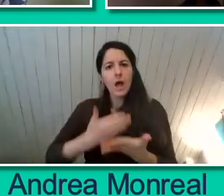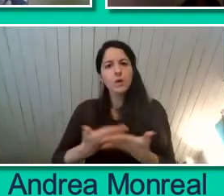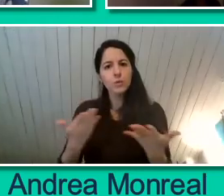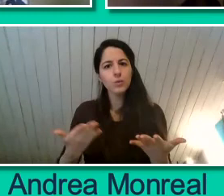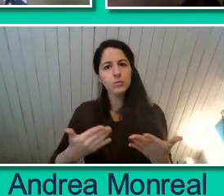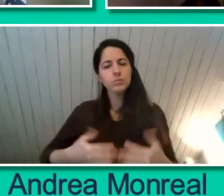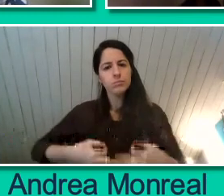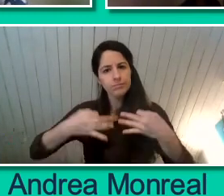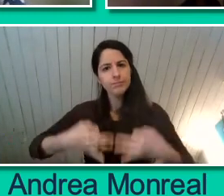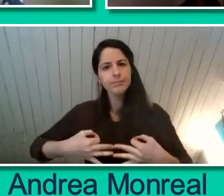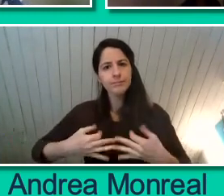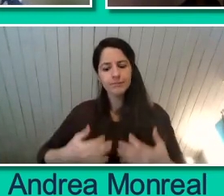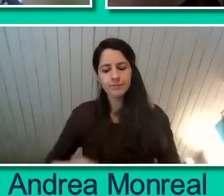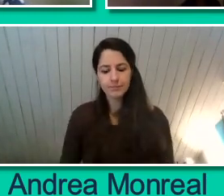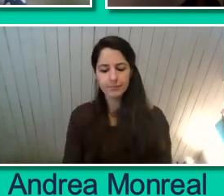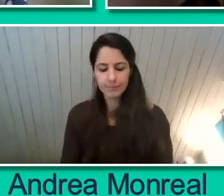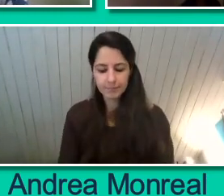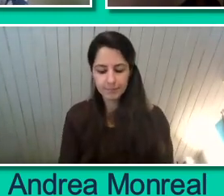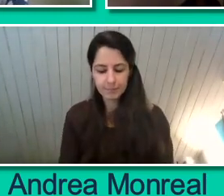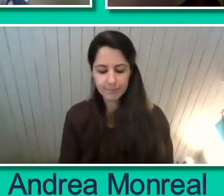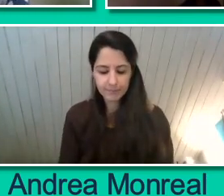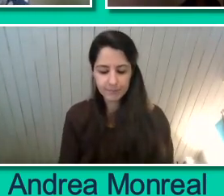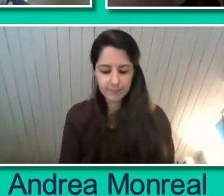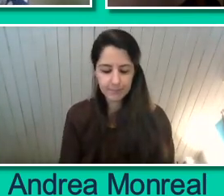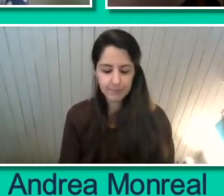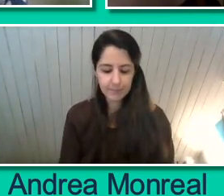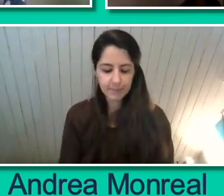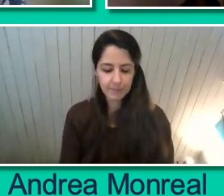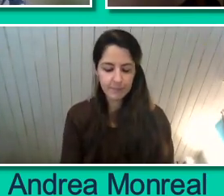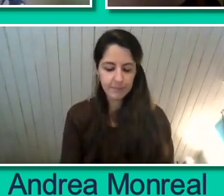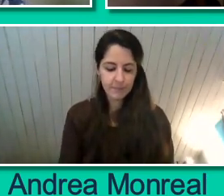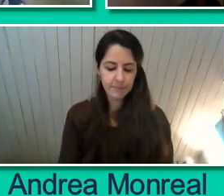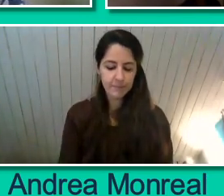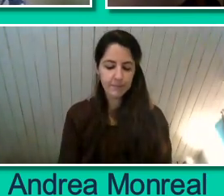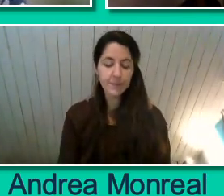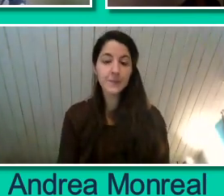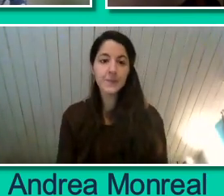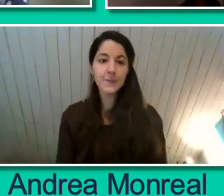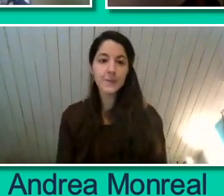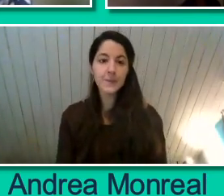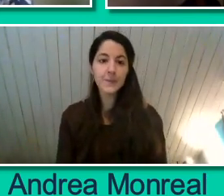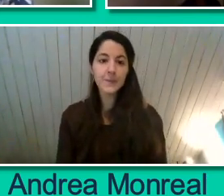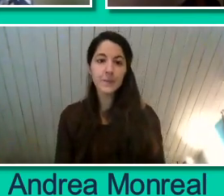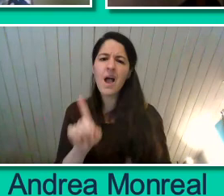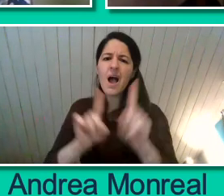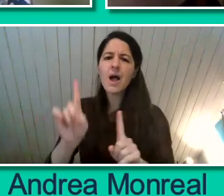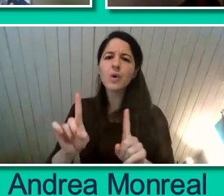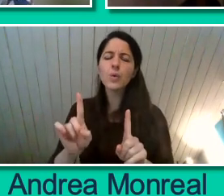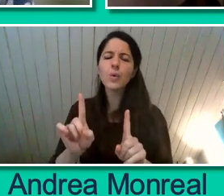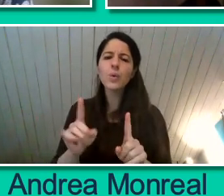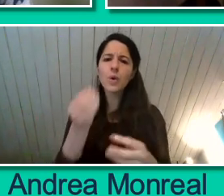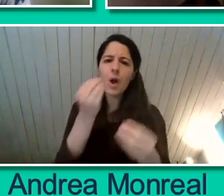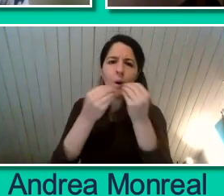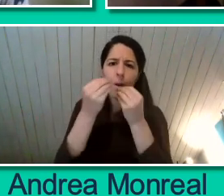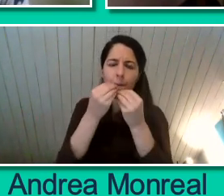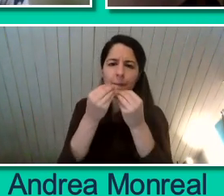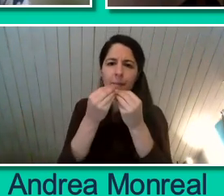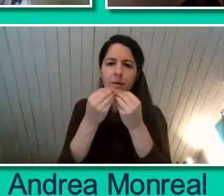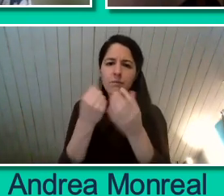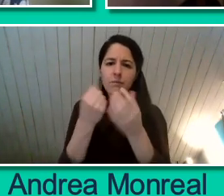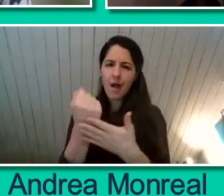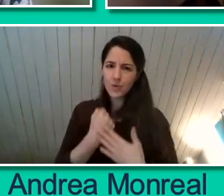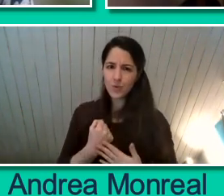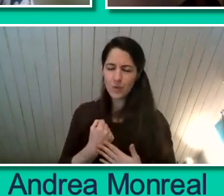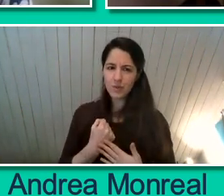algunas otras preguntas. Por ejemplo, Camila Frías nos pregunta si hay algún alimento que ayude para prevenir el cáncer de próstata. O sea, tú nos mencionabas que